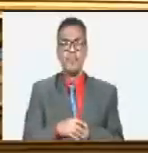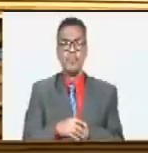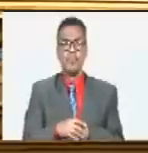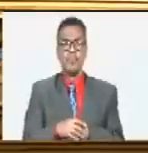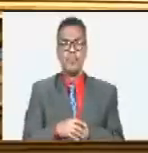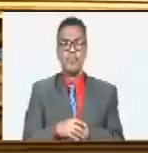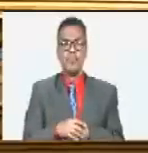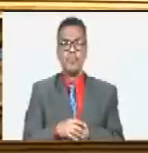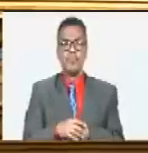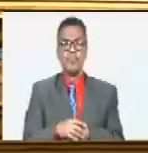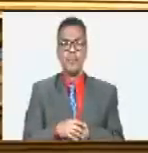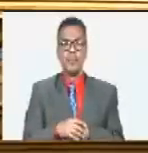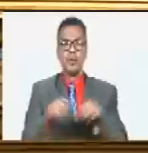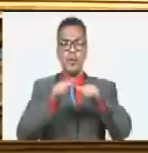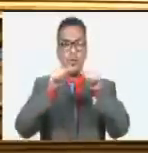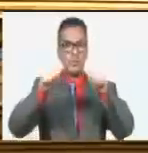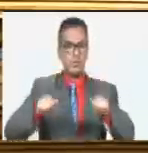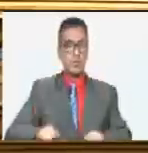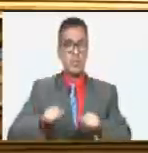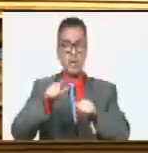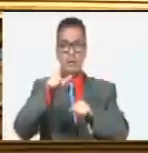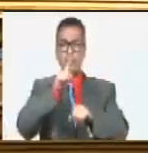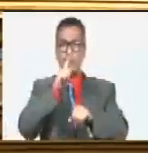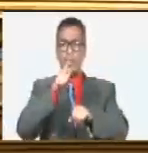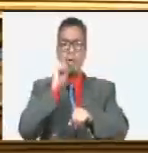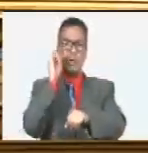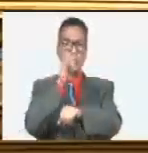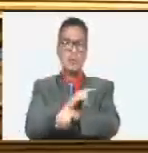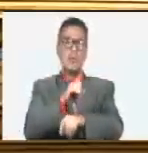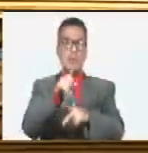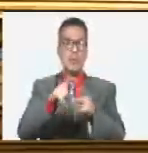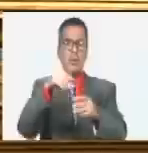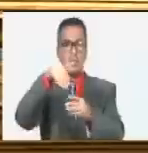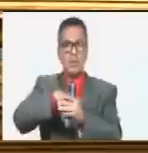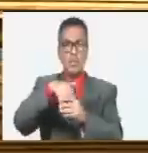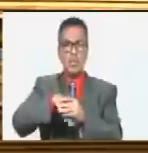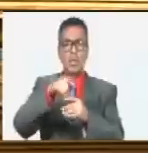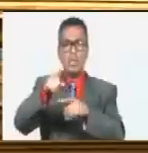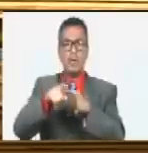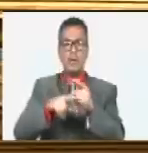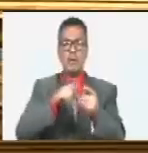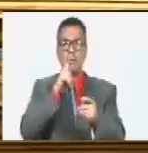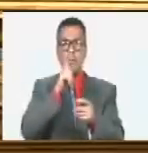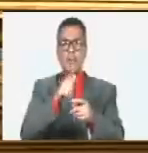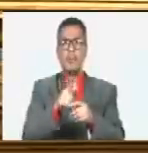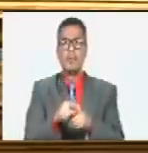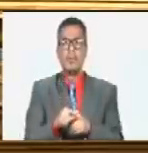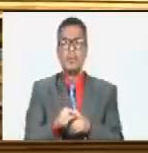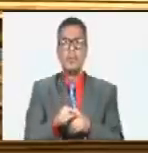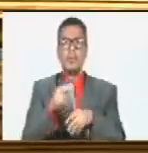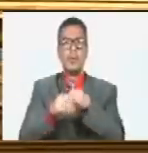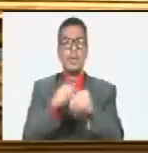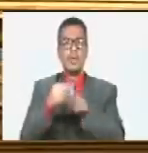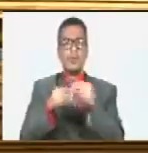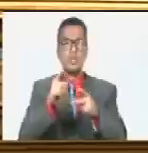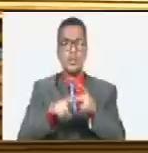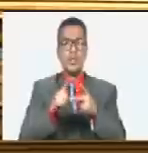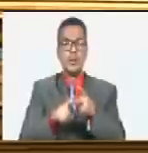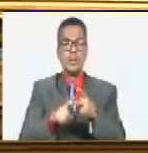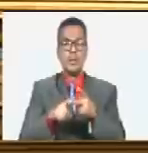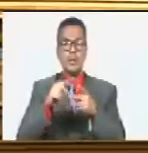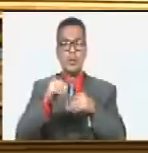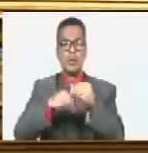fue un sistema fraudulento, fue un sistema electoral fraudulento que generó mandatos fraudulentos